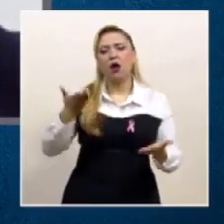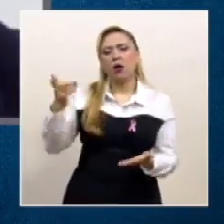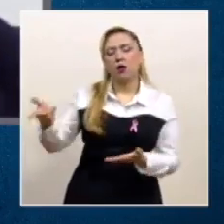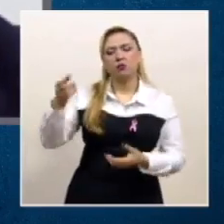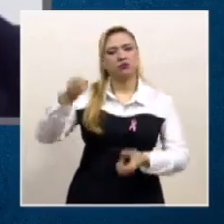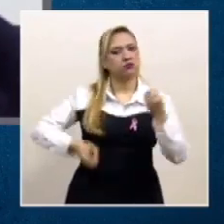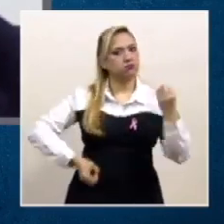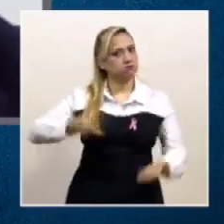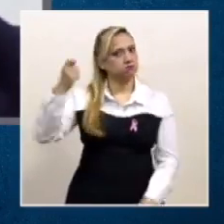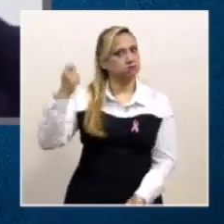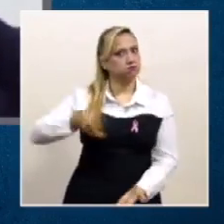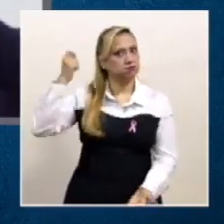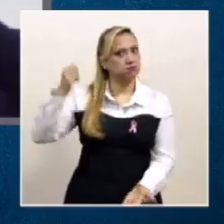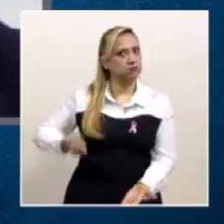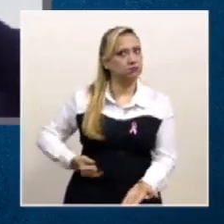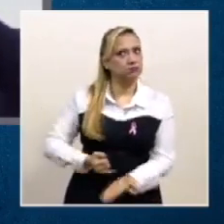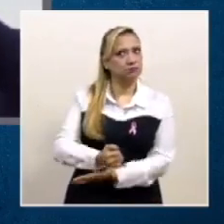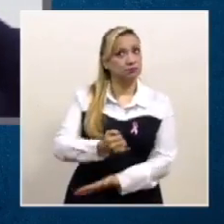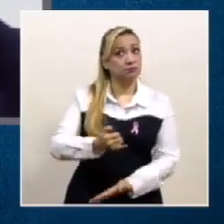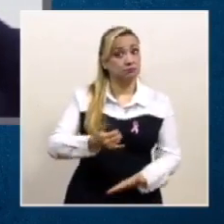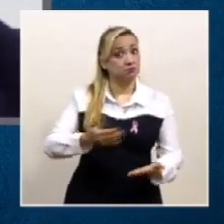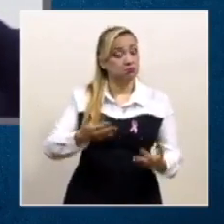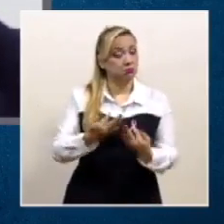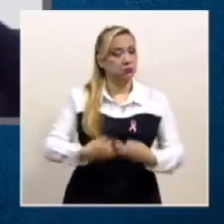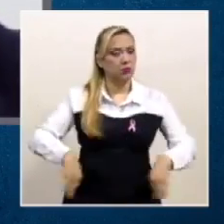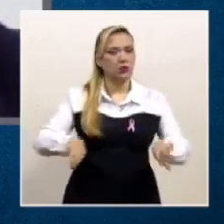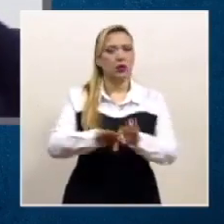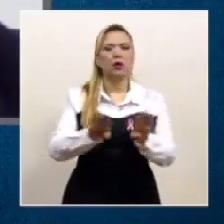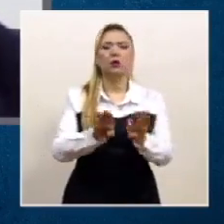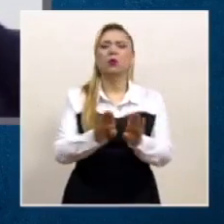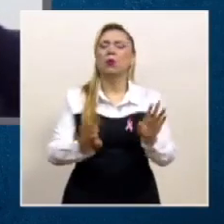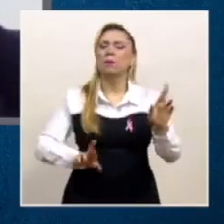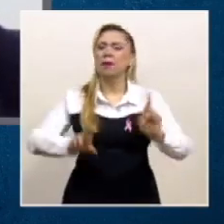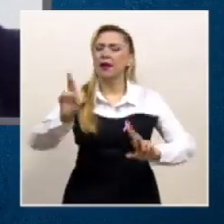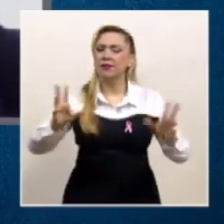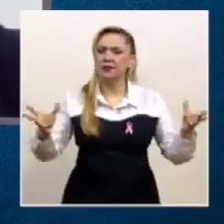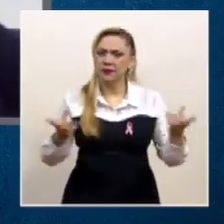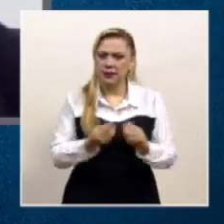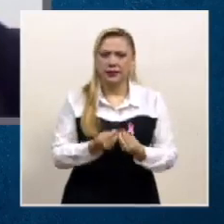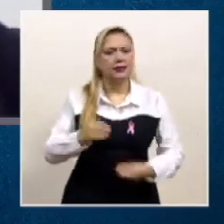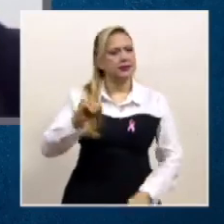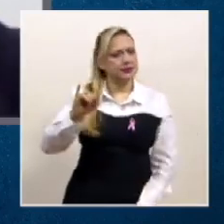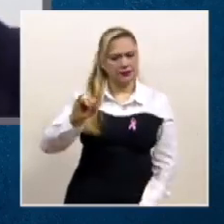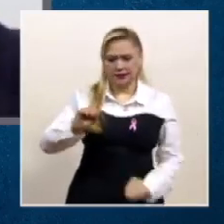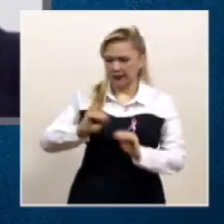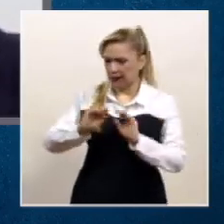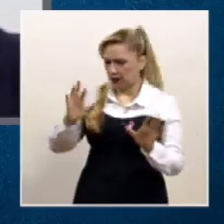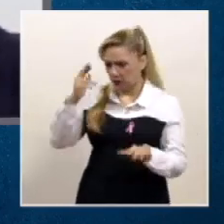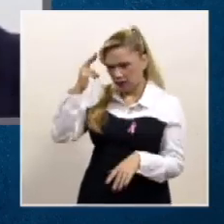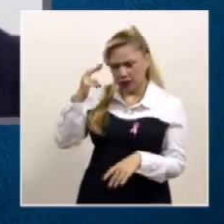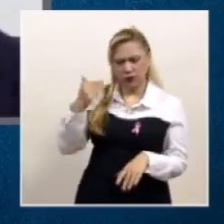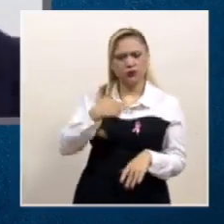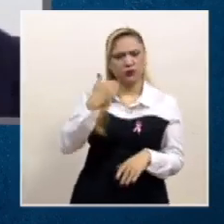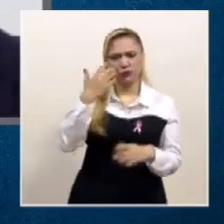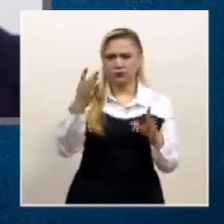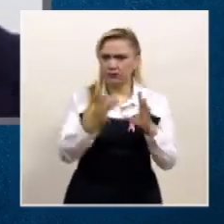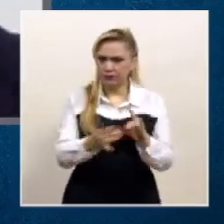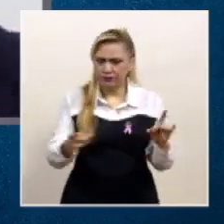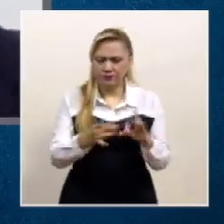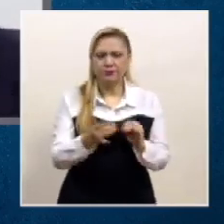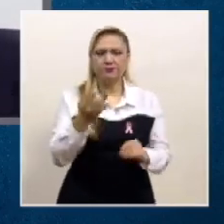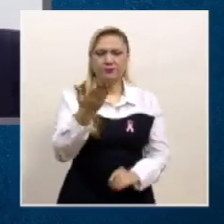y también si podemos empezar a platicar, introducir el tema sobre la participación. Claro, Roberto, muchas gracias. Pues